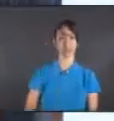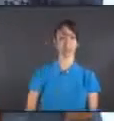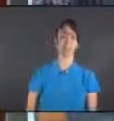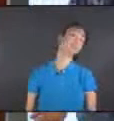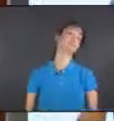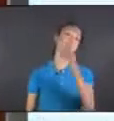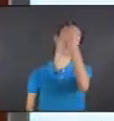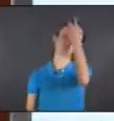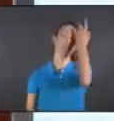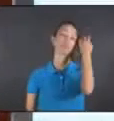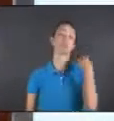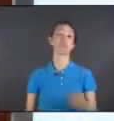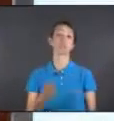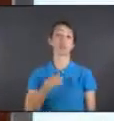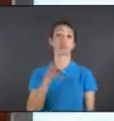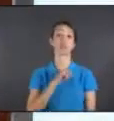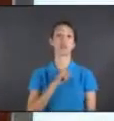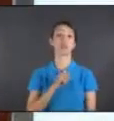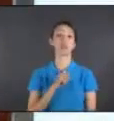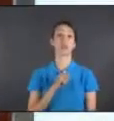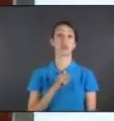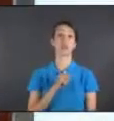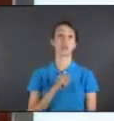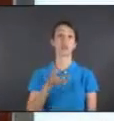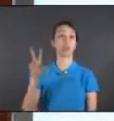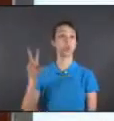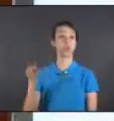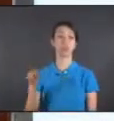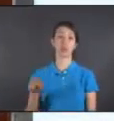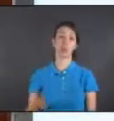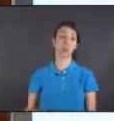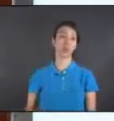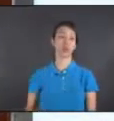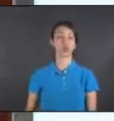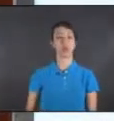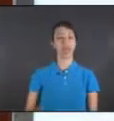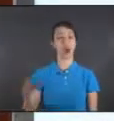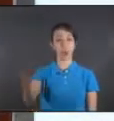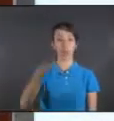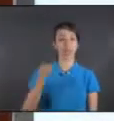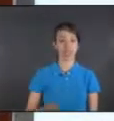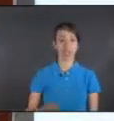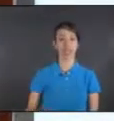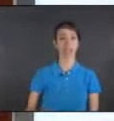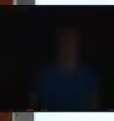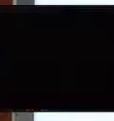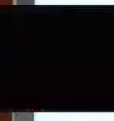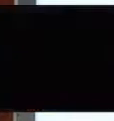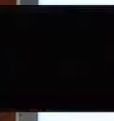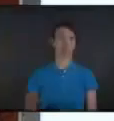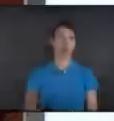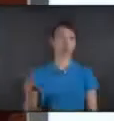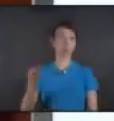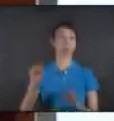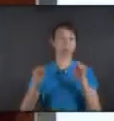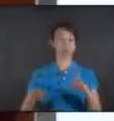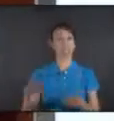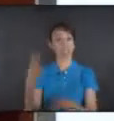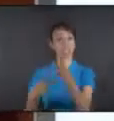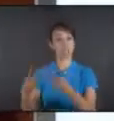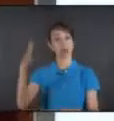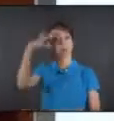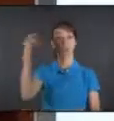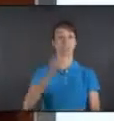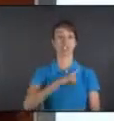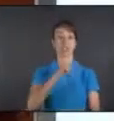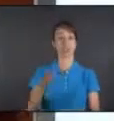¿verdad? Yo no le voy a poder acompañar definitivamente porque pues todavía